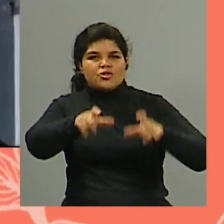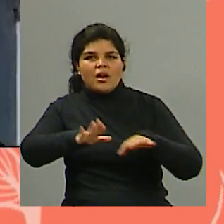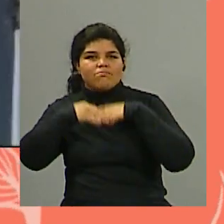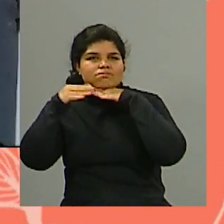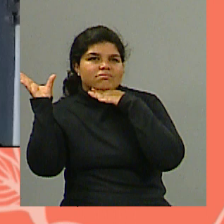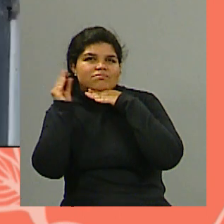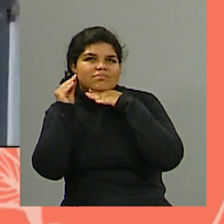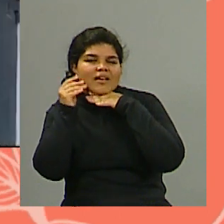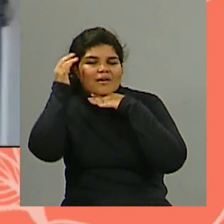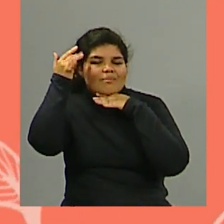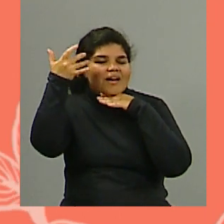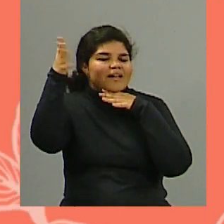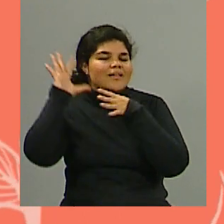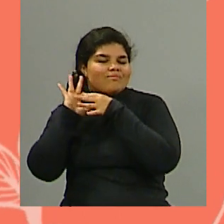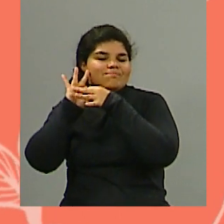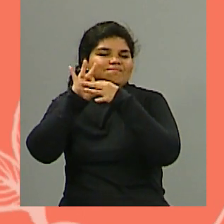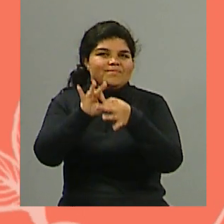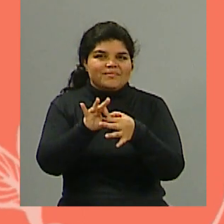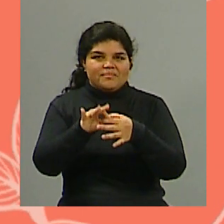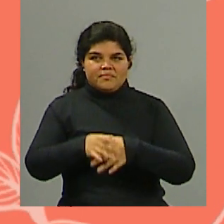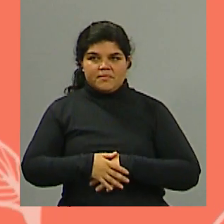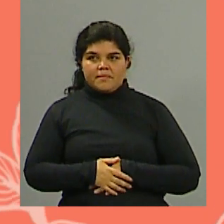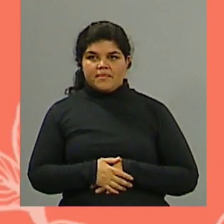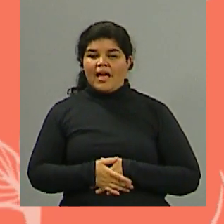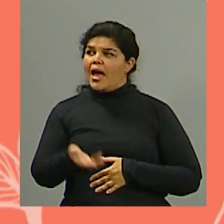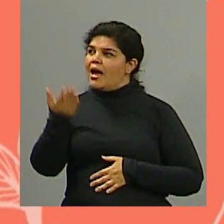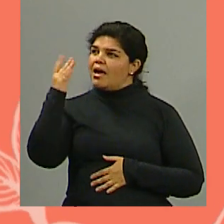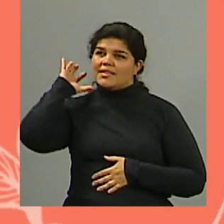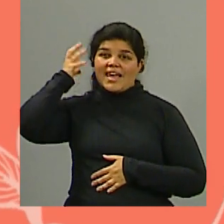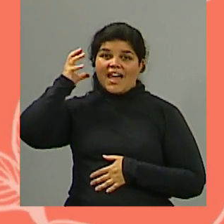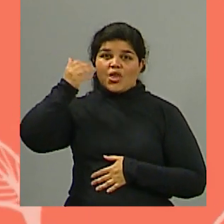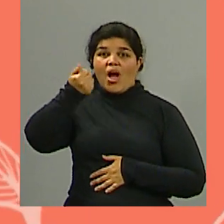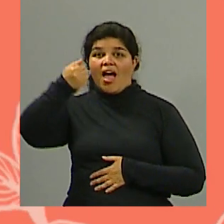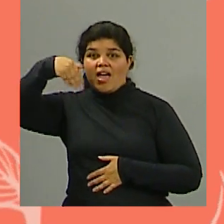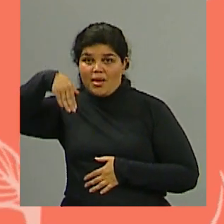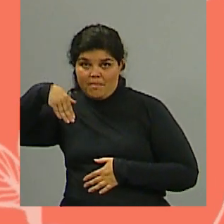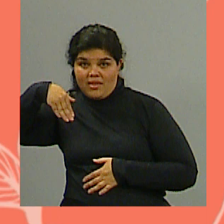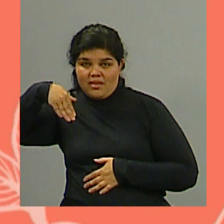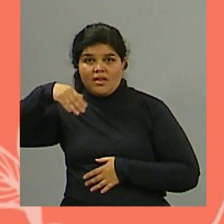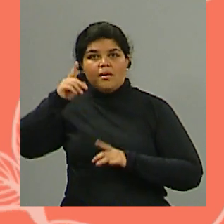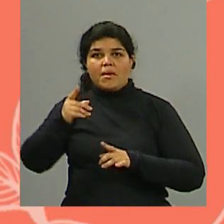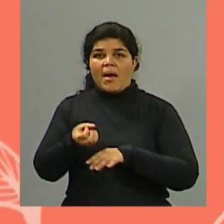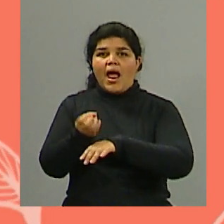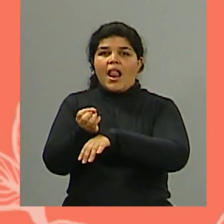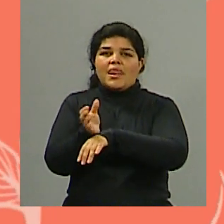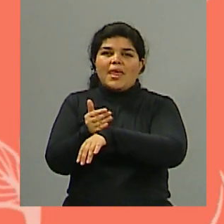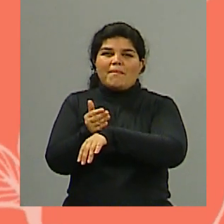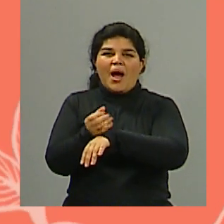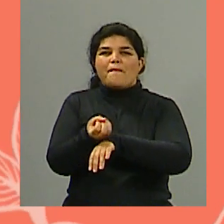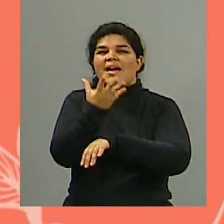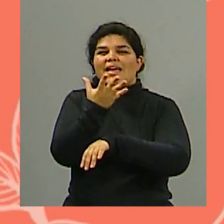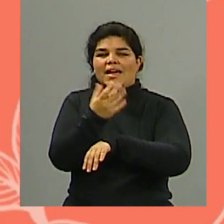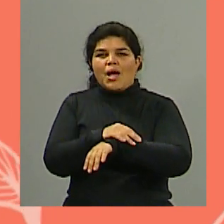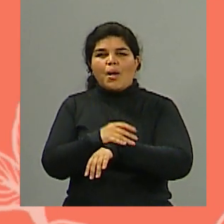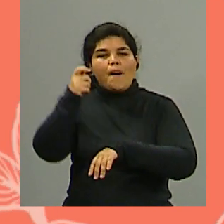Esa es la magia de la radio. De la época en que solo había radios AM, donde se escuchaban a la mañana programas que